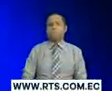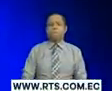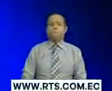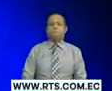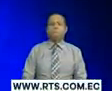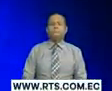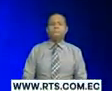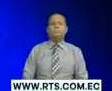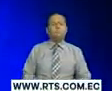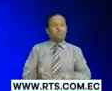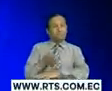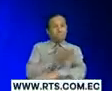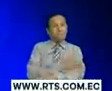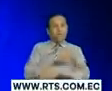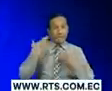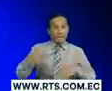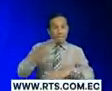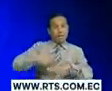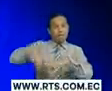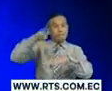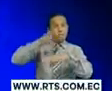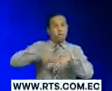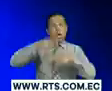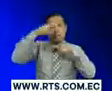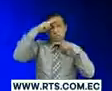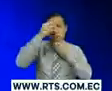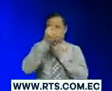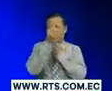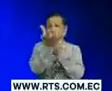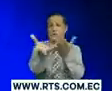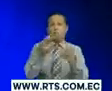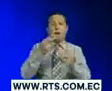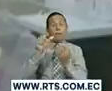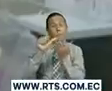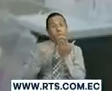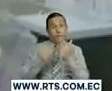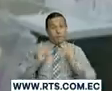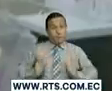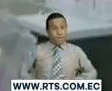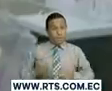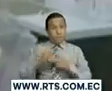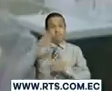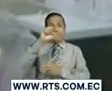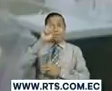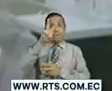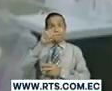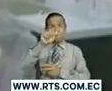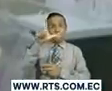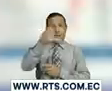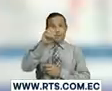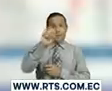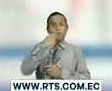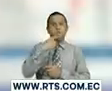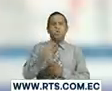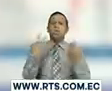En cadena nacional, el ministro de Salud, Juan Carlos Ceballos, dio a conocer que hasta el momento existen